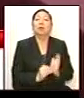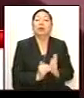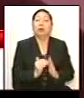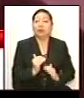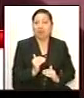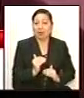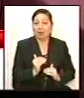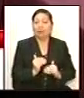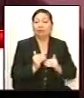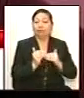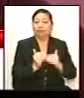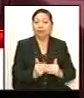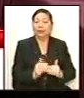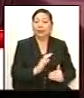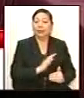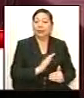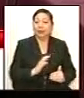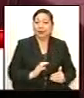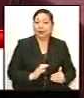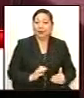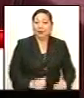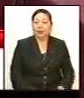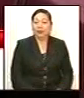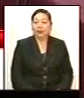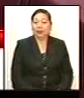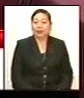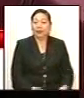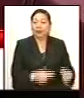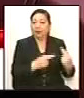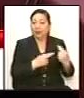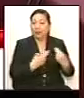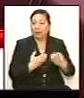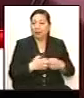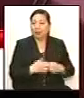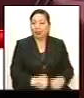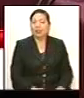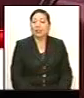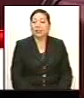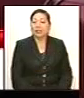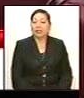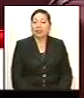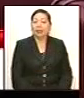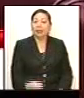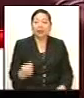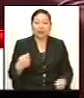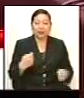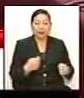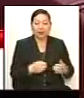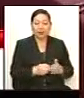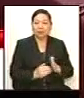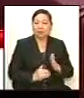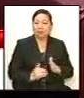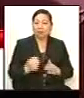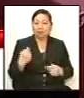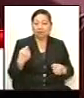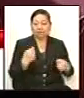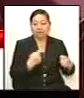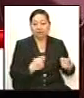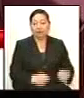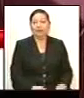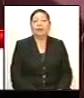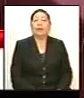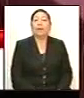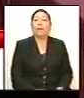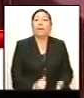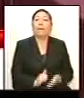de concesión permite que el Estado comprometer a las empresas concesionarias en la implementación de mayores inversiones,